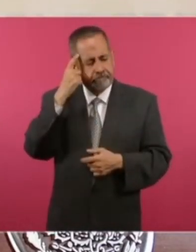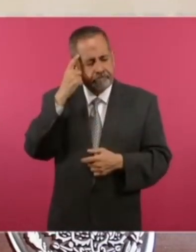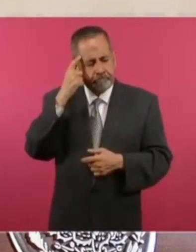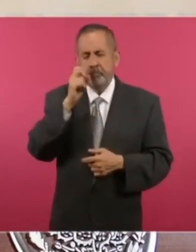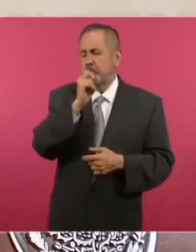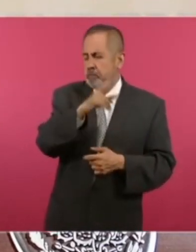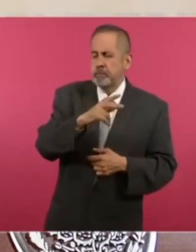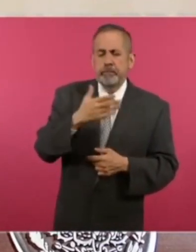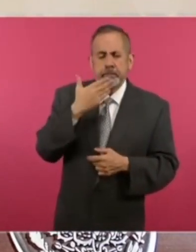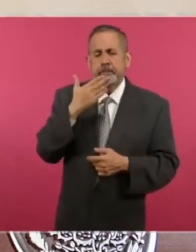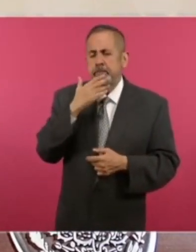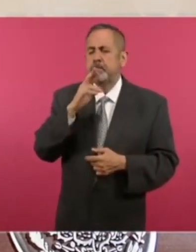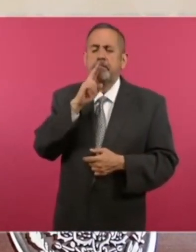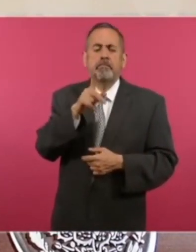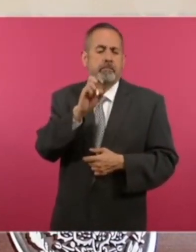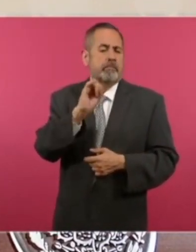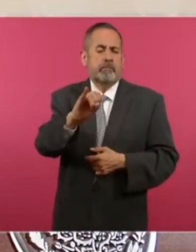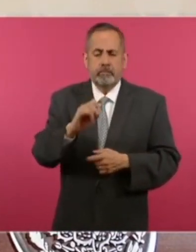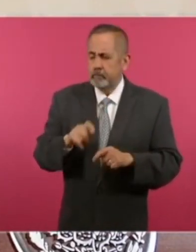bueno.